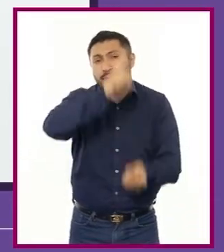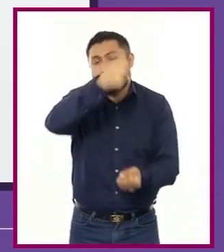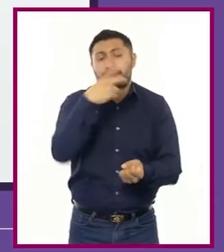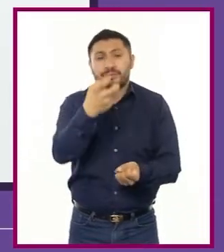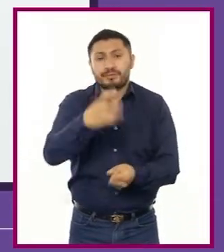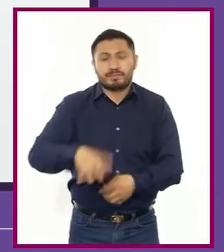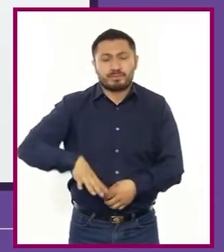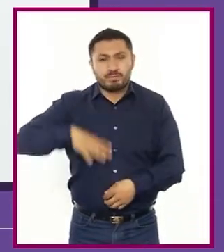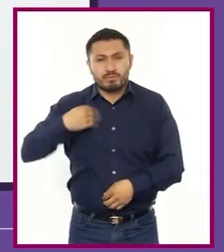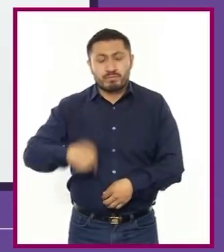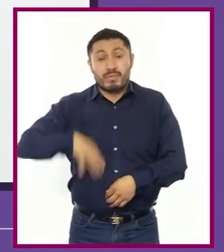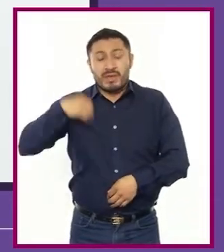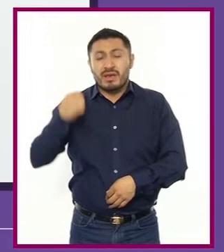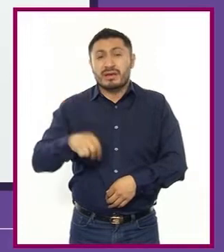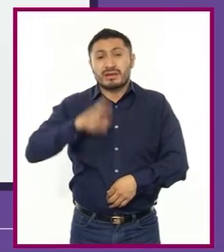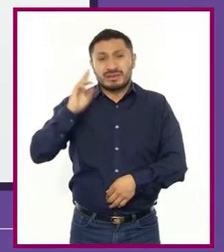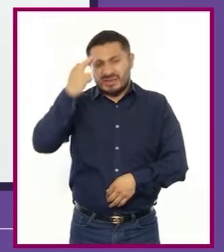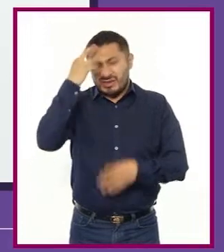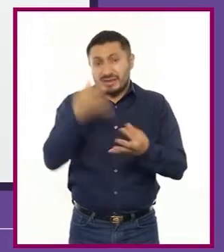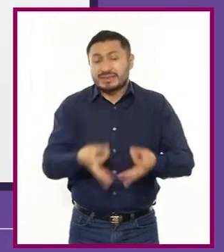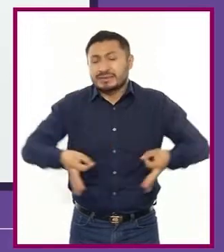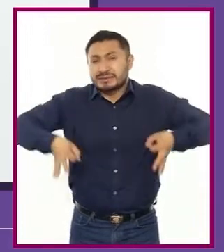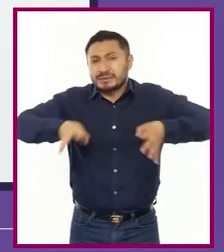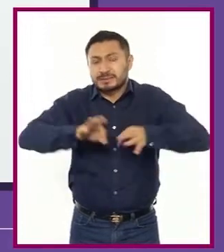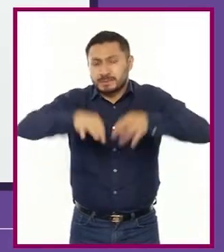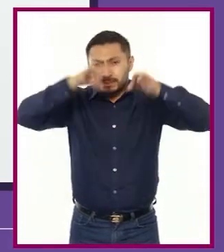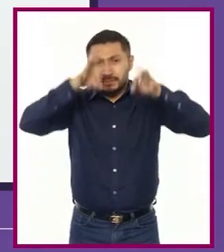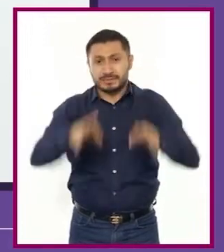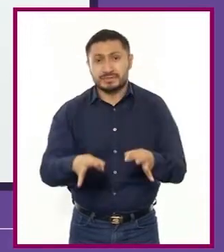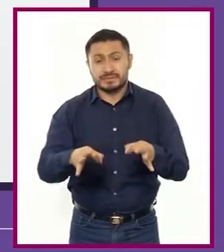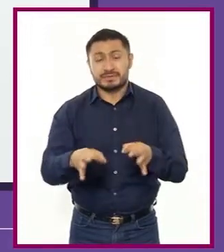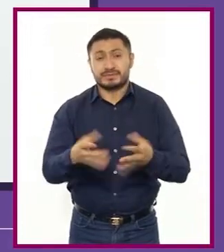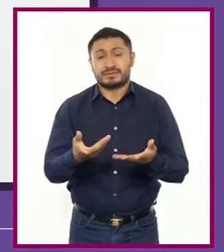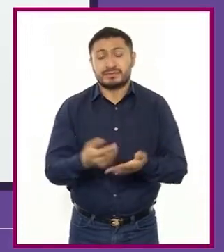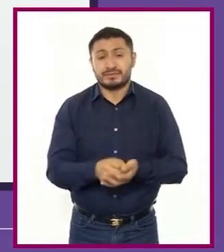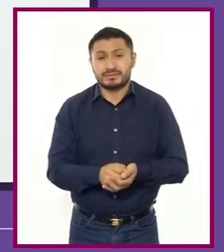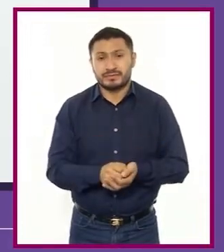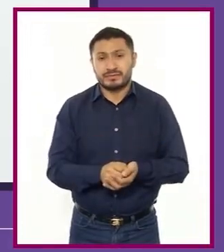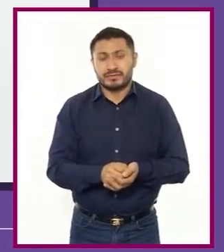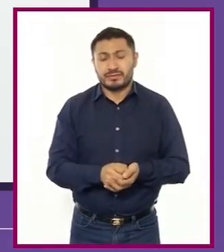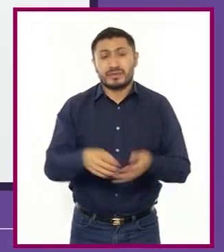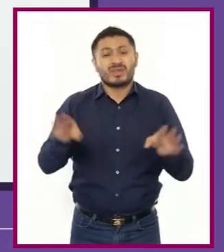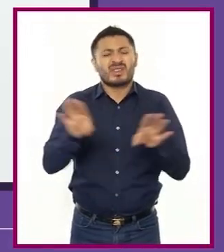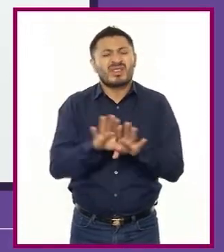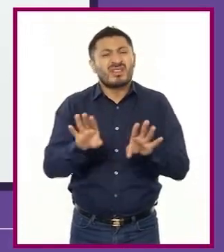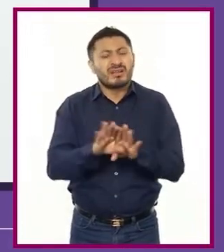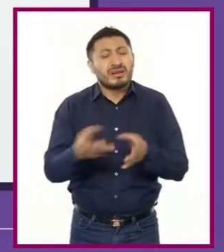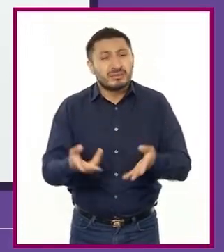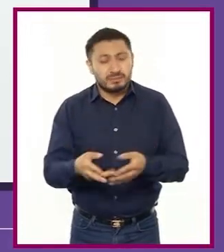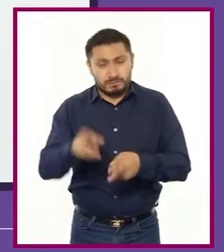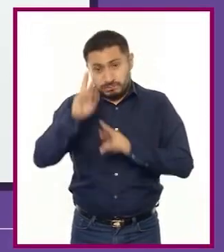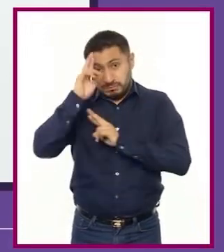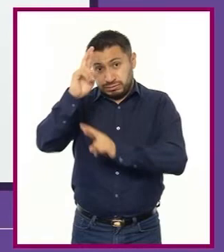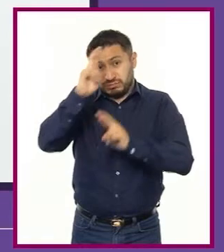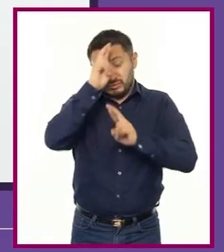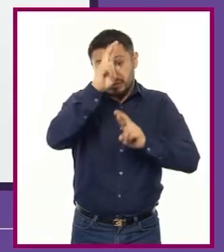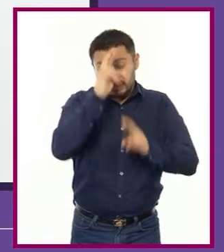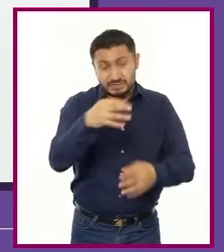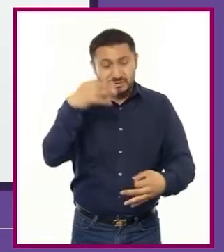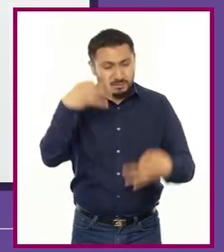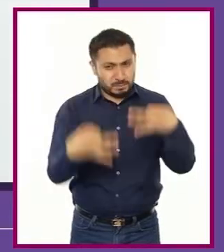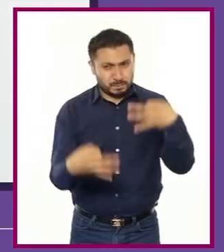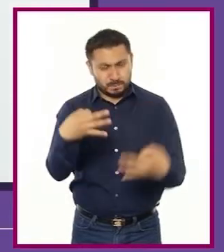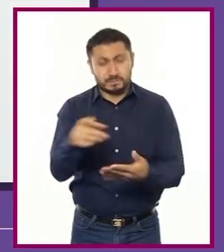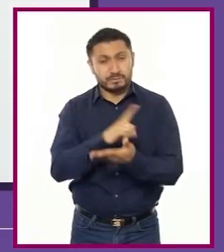lucha es fundamental la garantía jurisdiccional, es decir, cómo hacer efectivos ante los tribunales